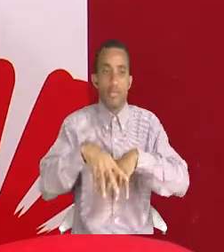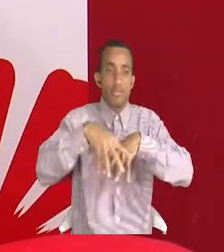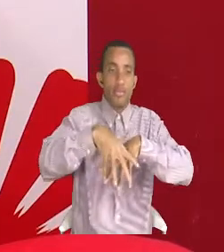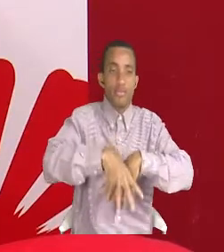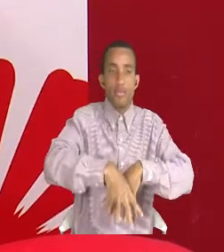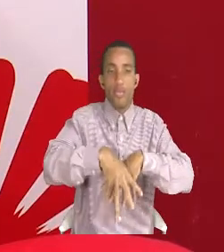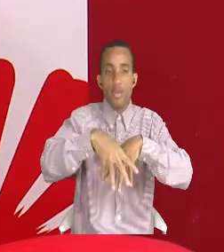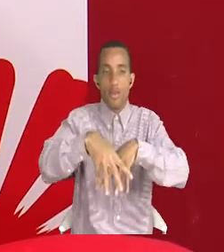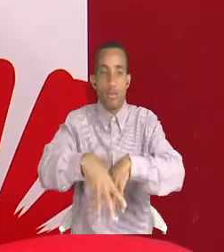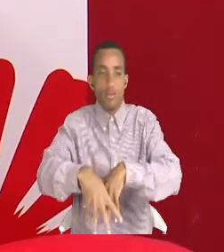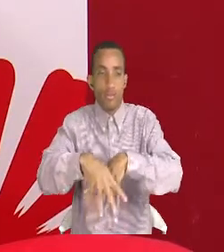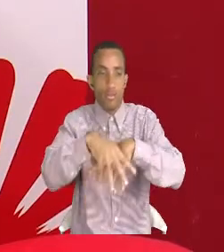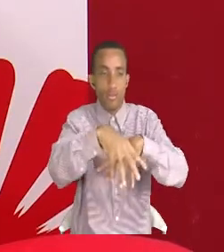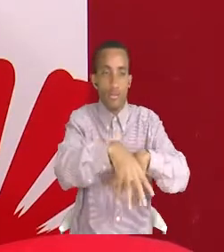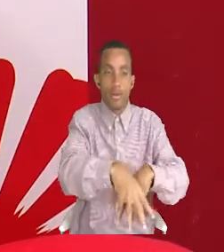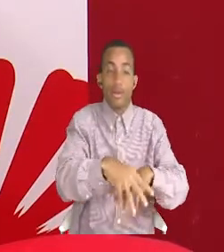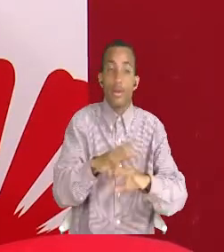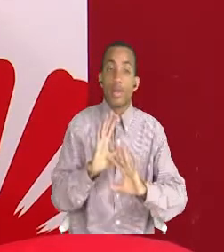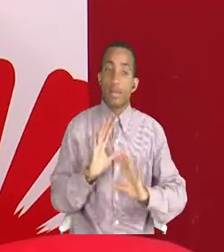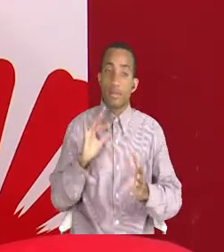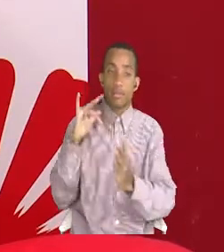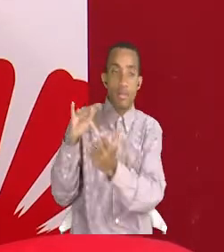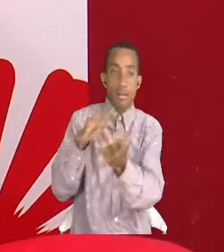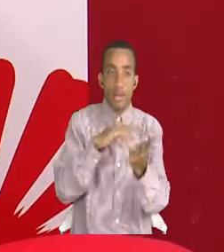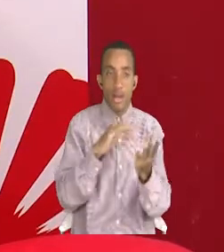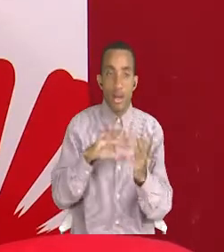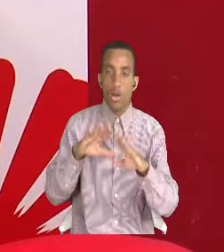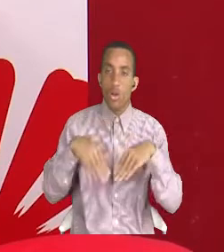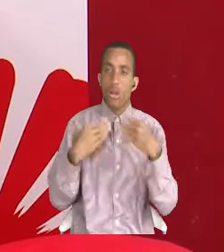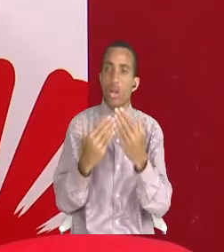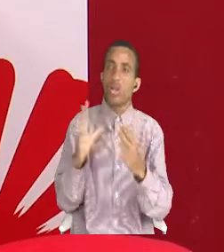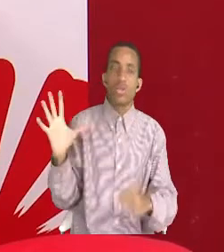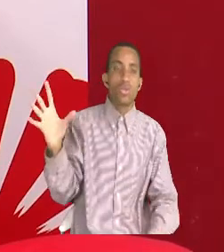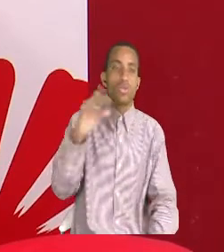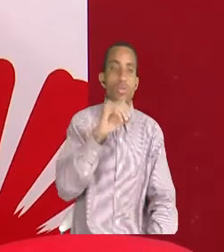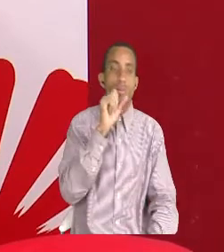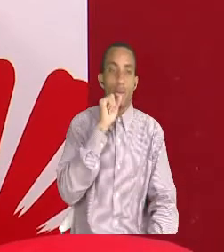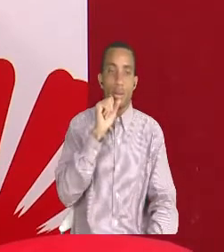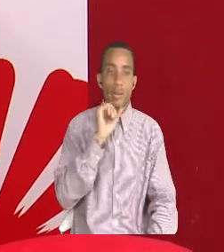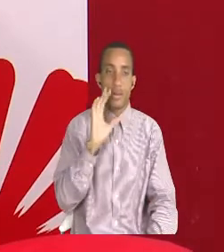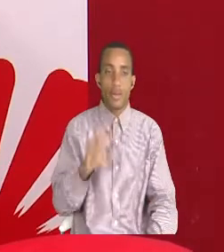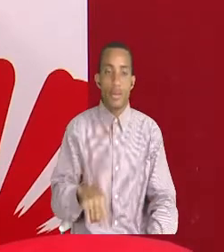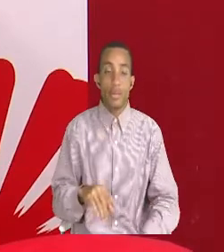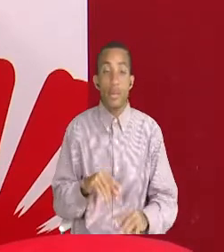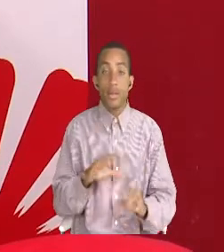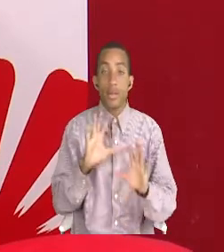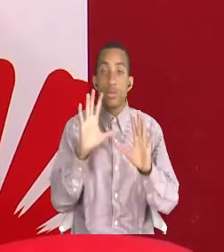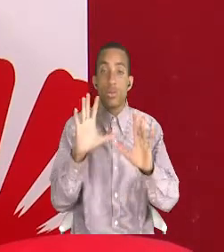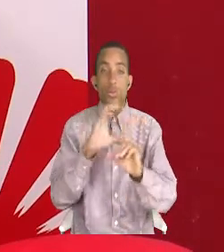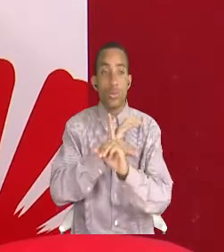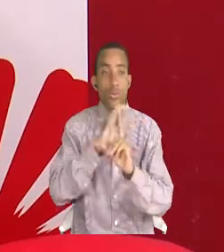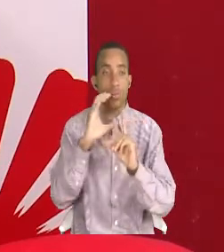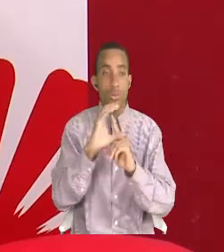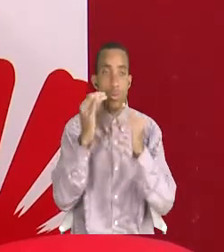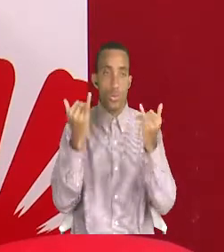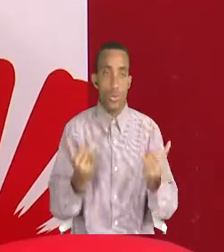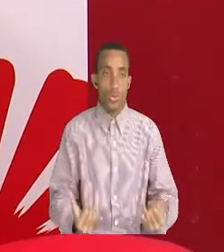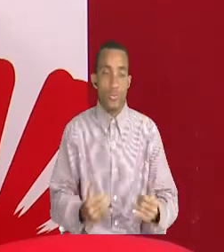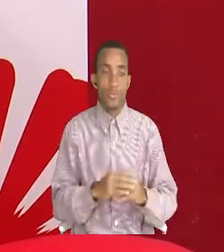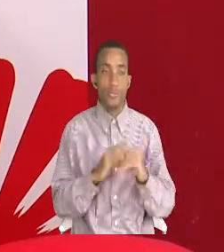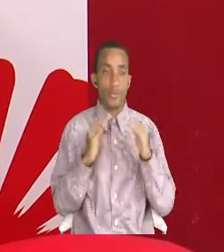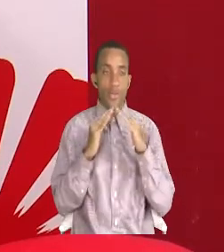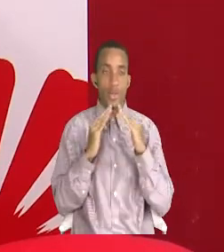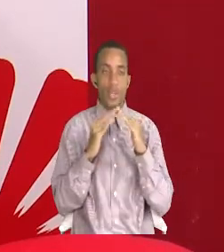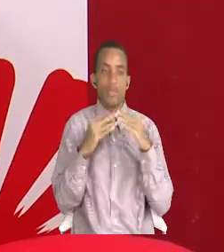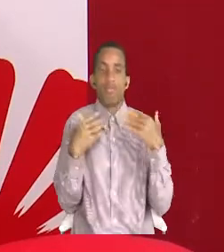nuestra ciudad. Allí estarán participando todos los colegios de Barranca Bermeja y también el sector cultural. Nosotros hoy en casa queremos